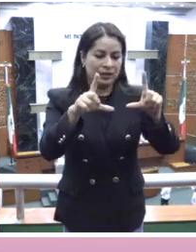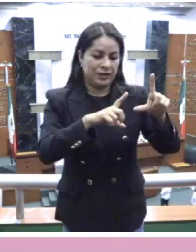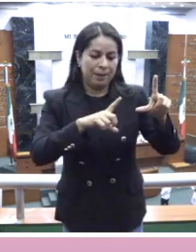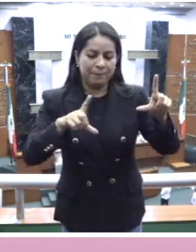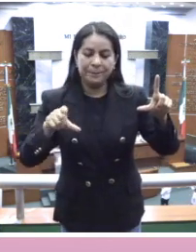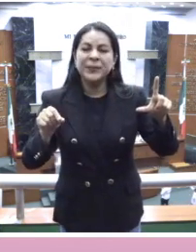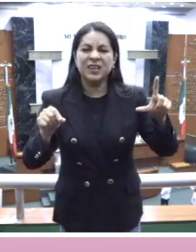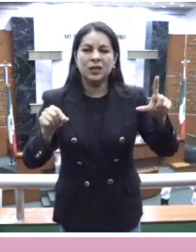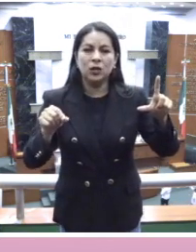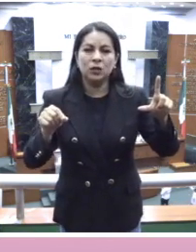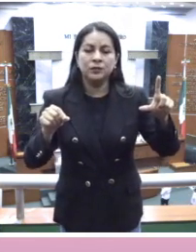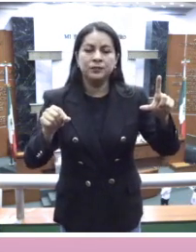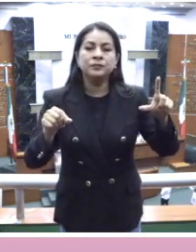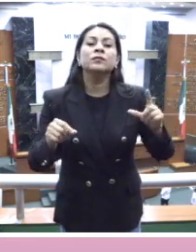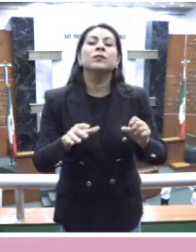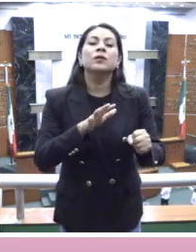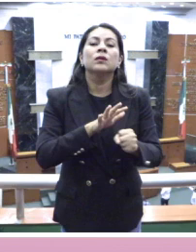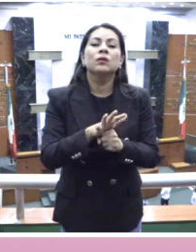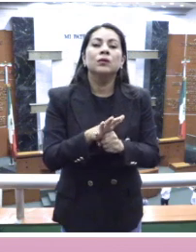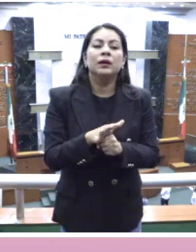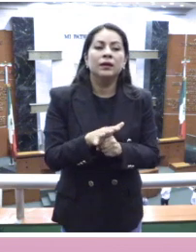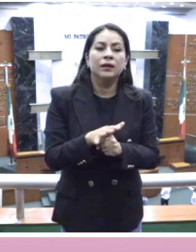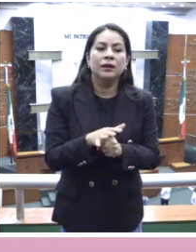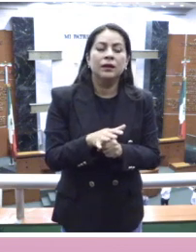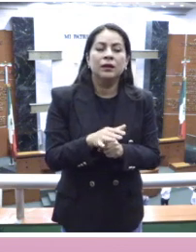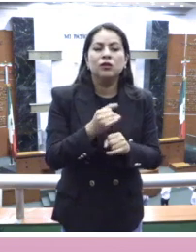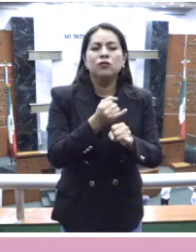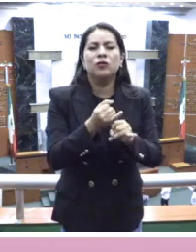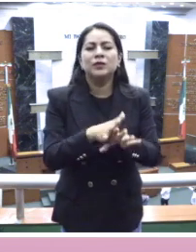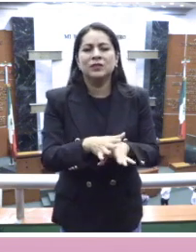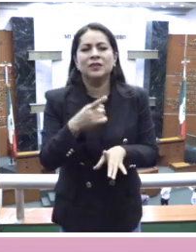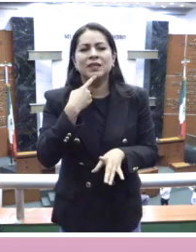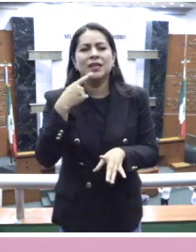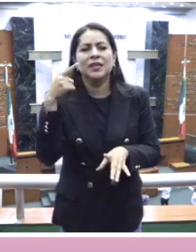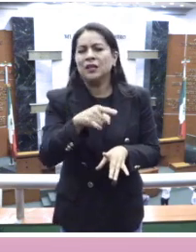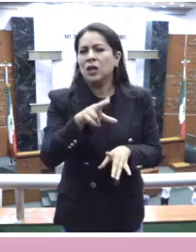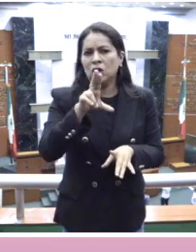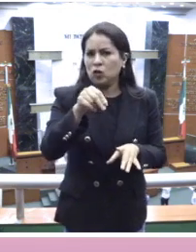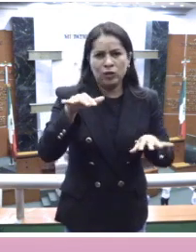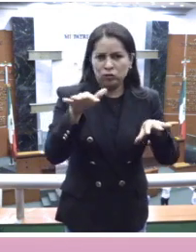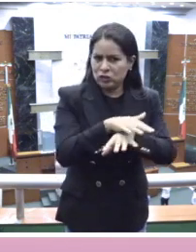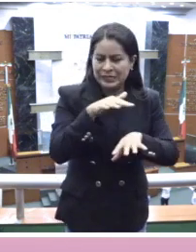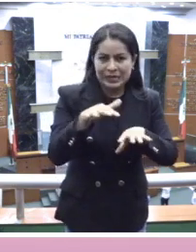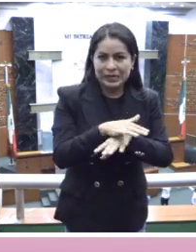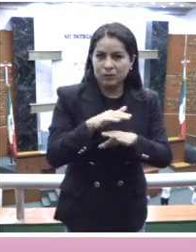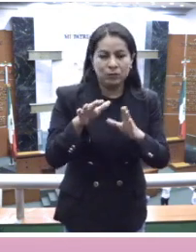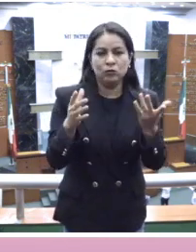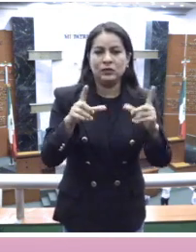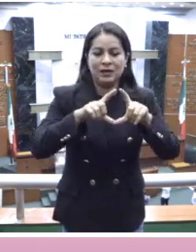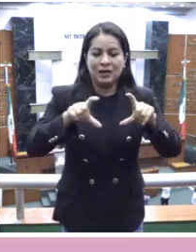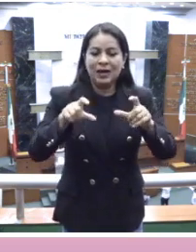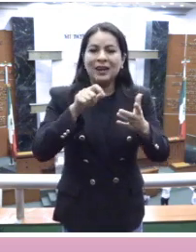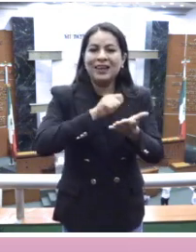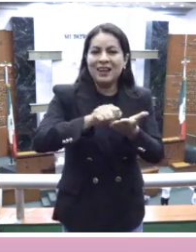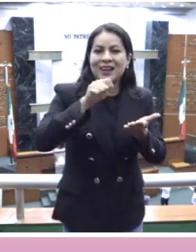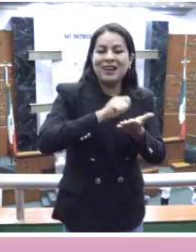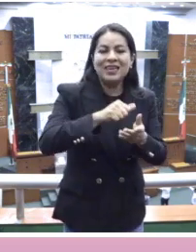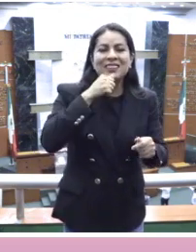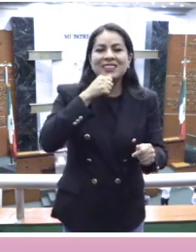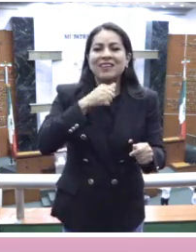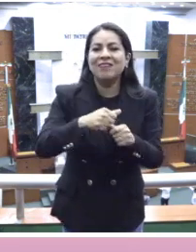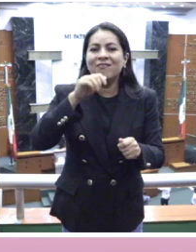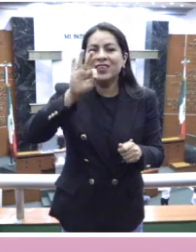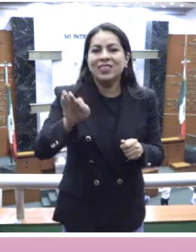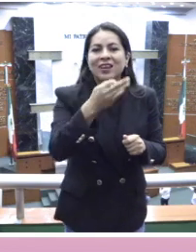Estados Unidos Mexicanos, cuya esencia es la impugnabilidad de las modificaciones al texto de la Constitución Federal,